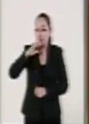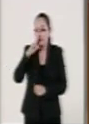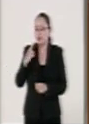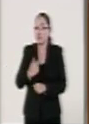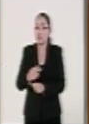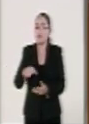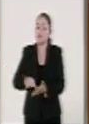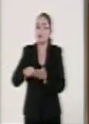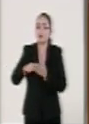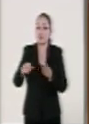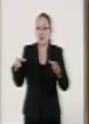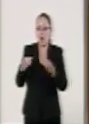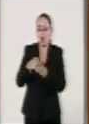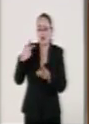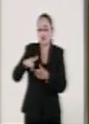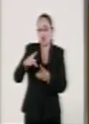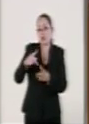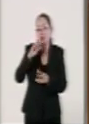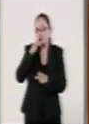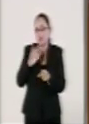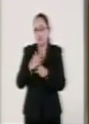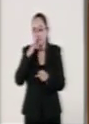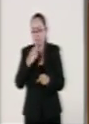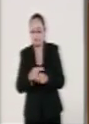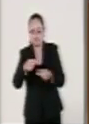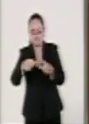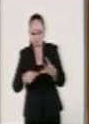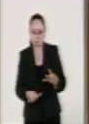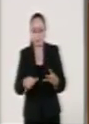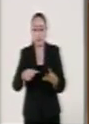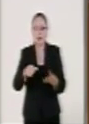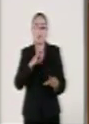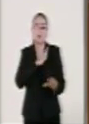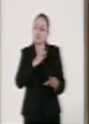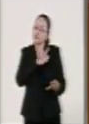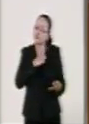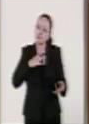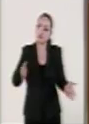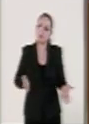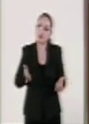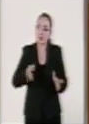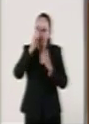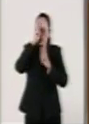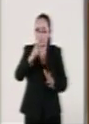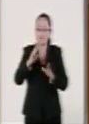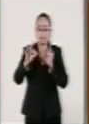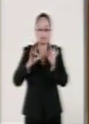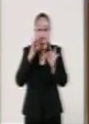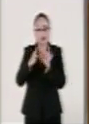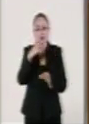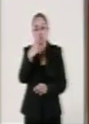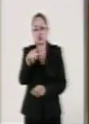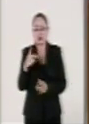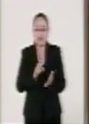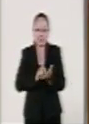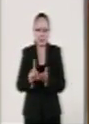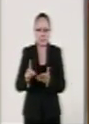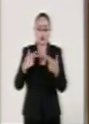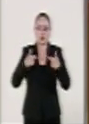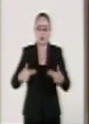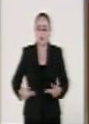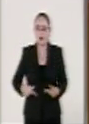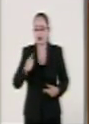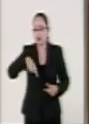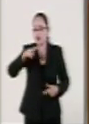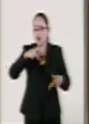el ámbito de sus competencias tienen la obligación de promover, respetar, proteger y garantizar los derechos